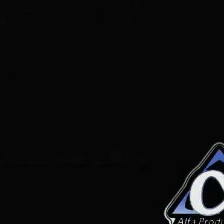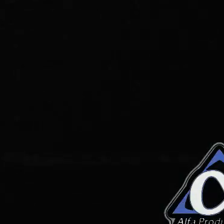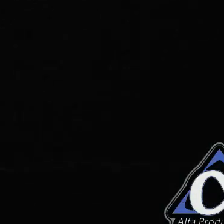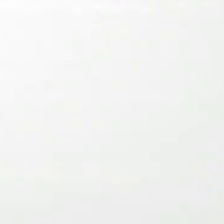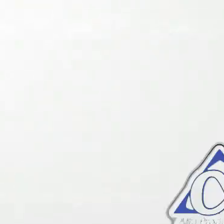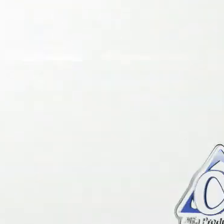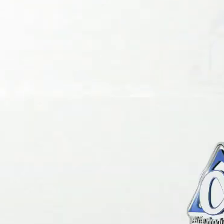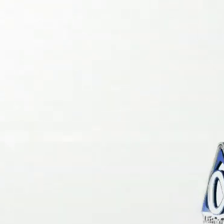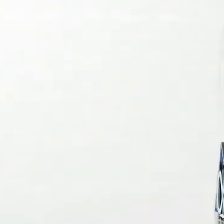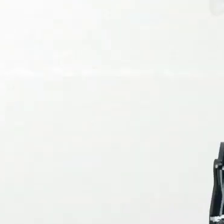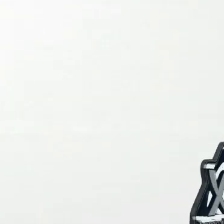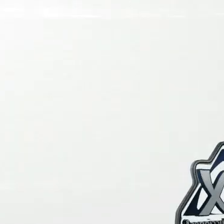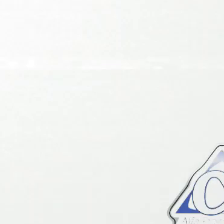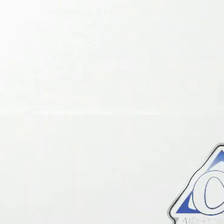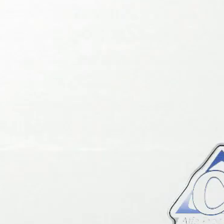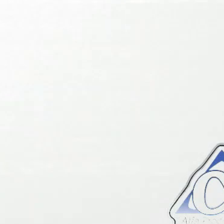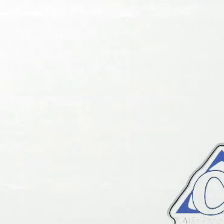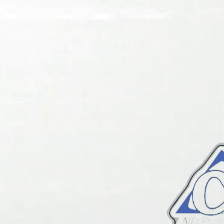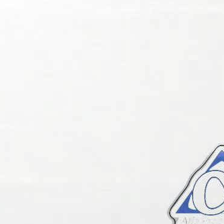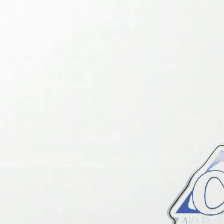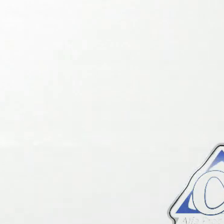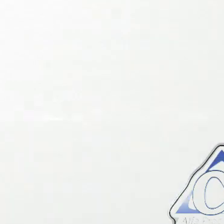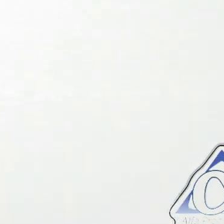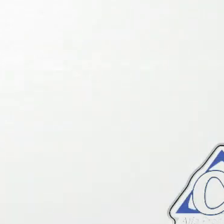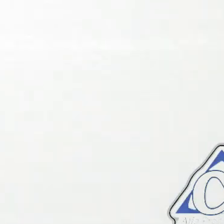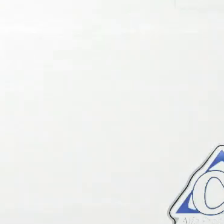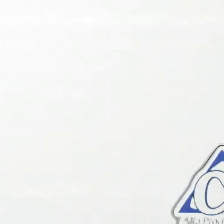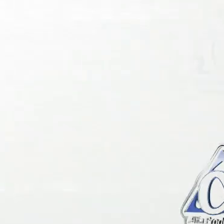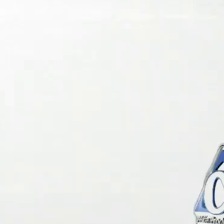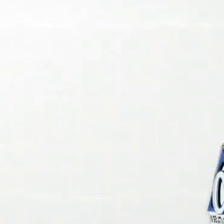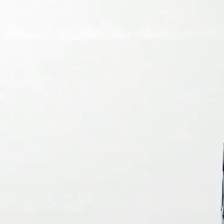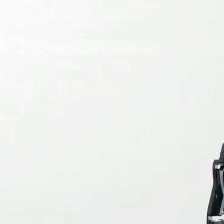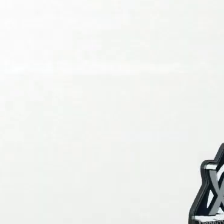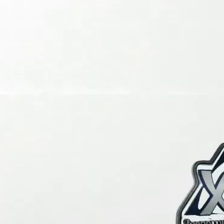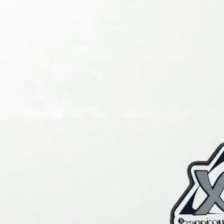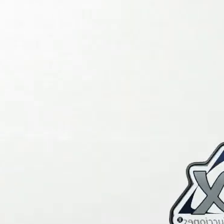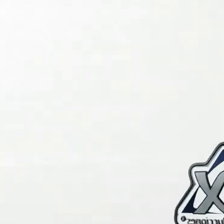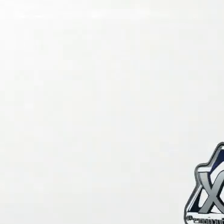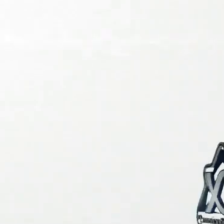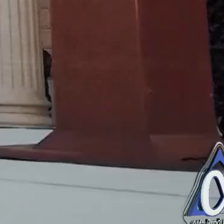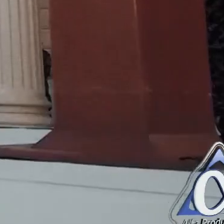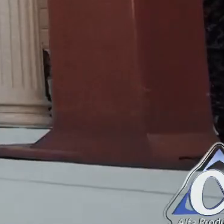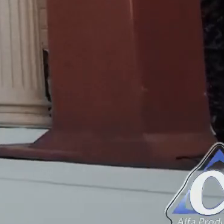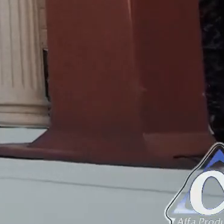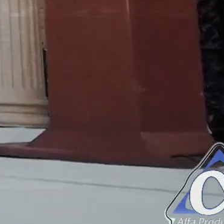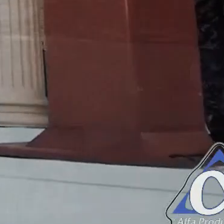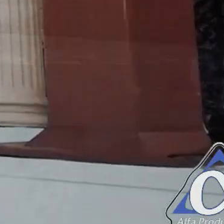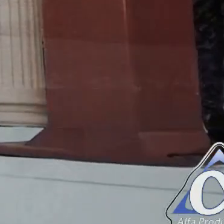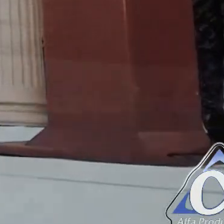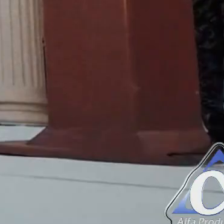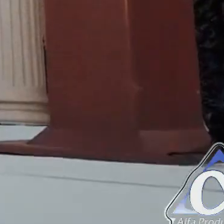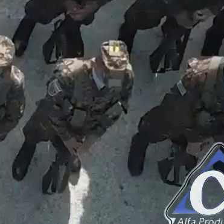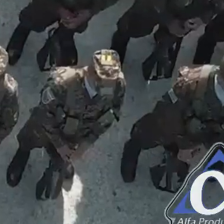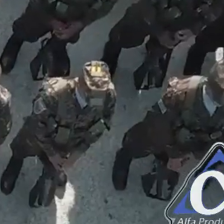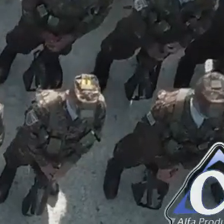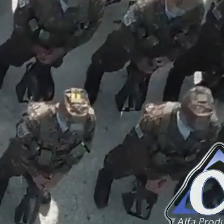y seguidores de Alfa Producciones, aquí nuevamente te traemos un nuevo material de El Salvador, así que quédate viendo porque esto se